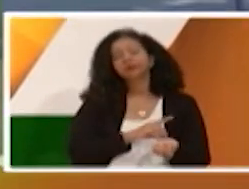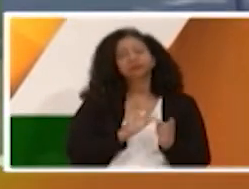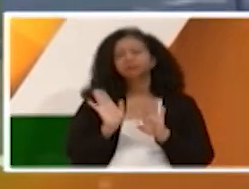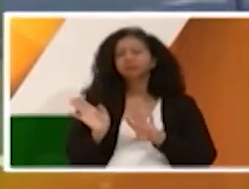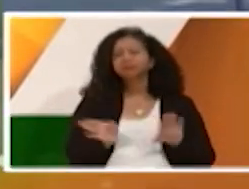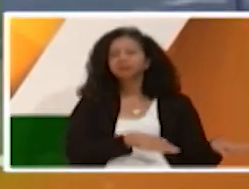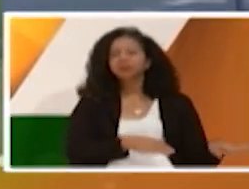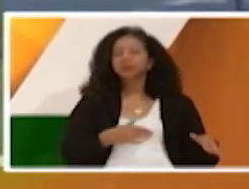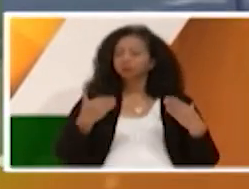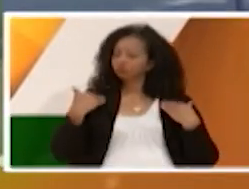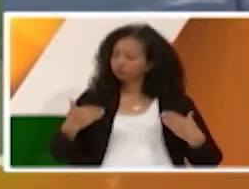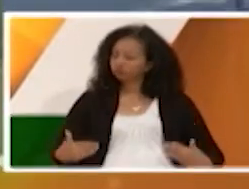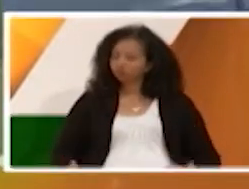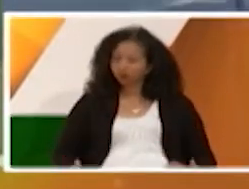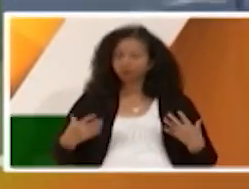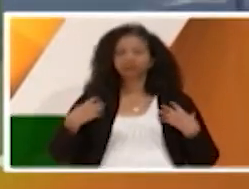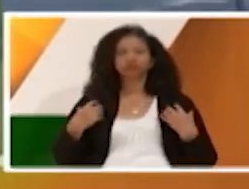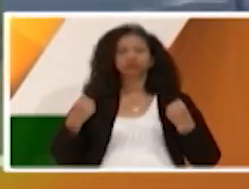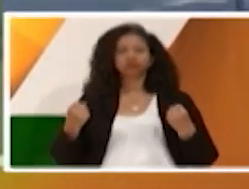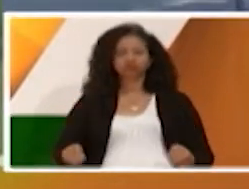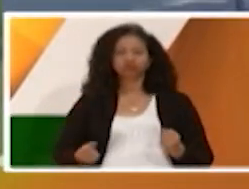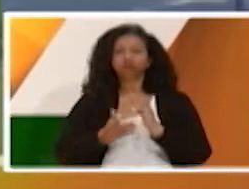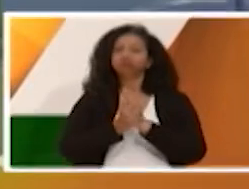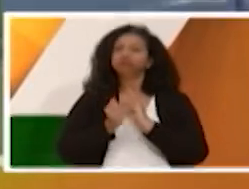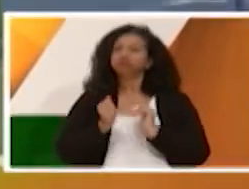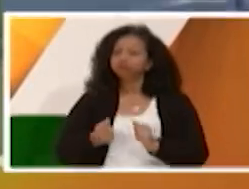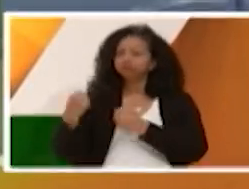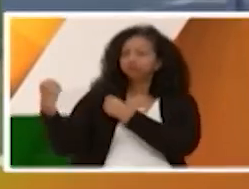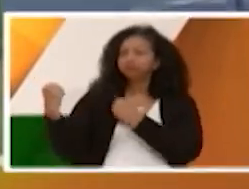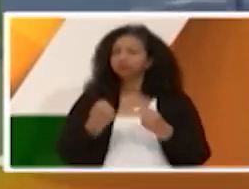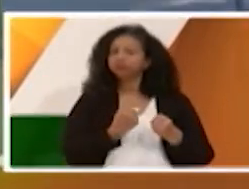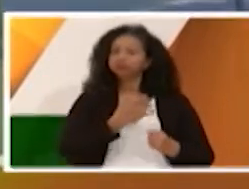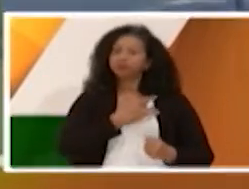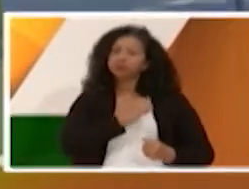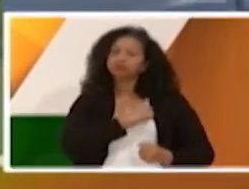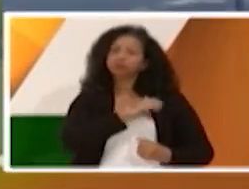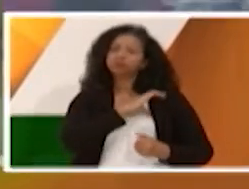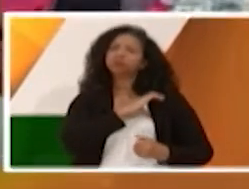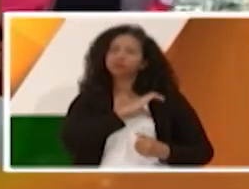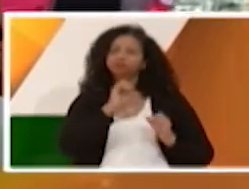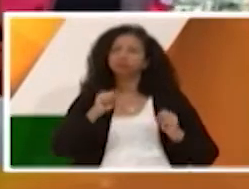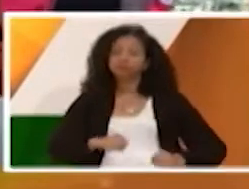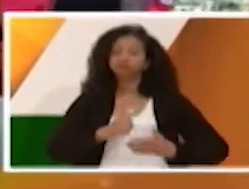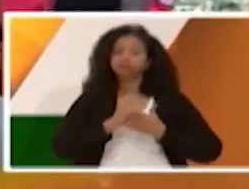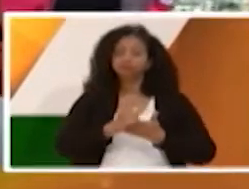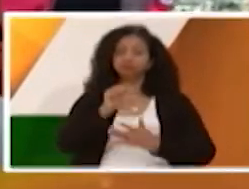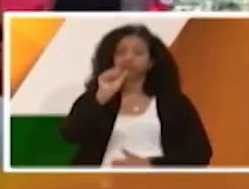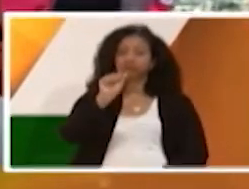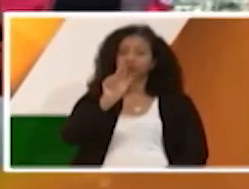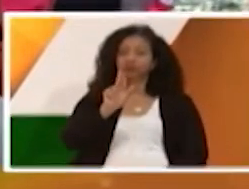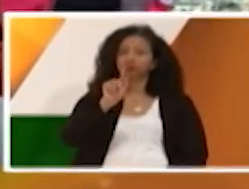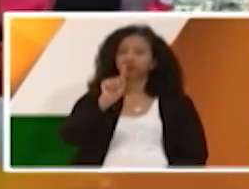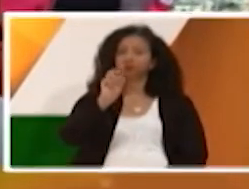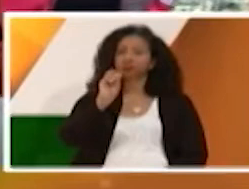se fortalece sus habilidades, sus capacidades, el autoestima. Casi la mayoría de los que